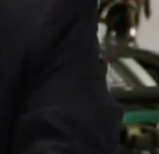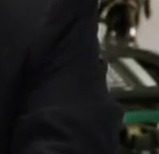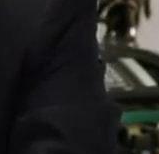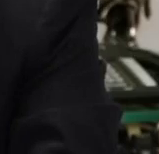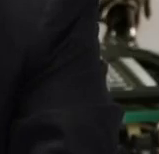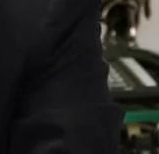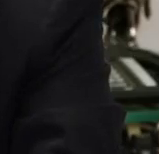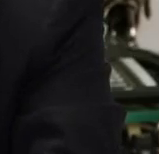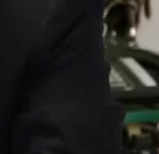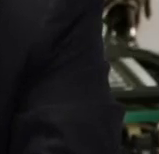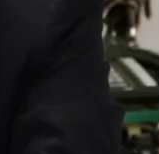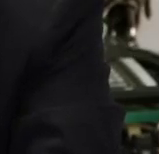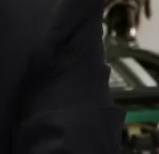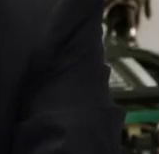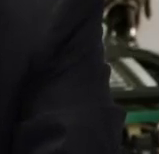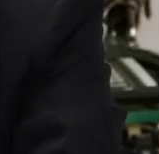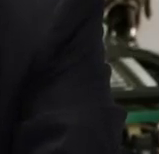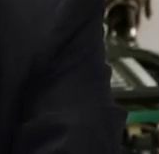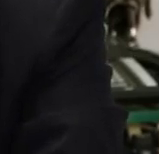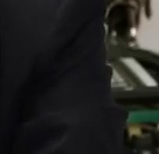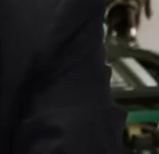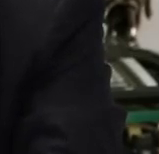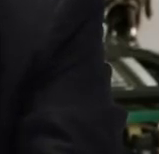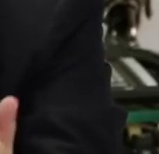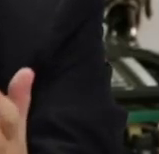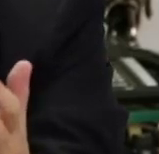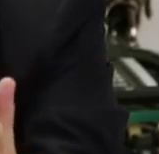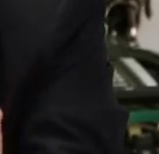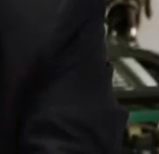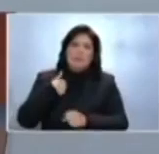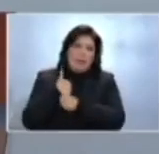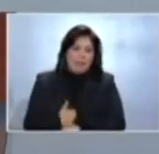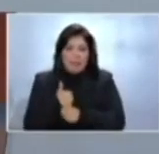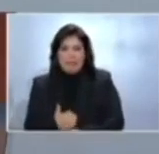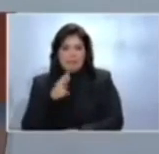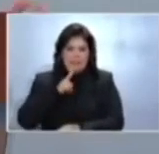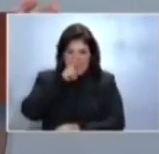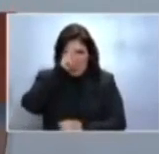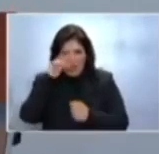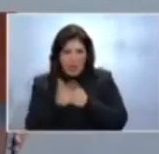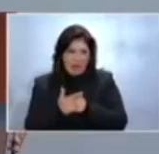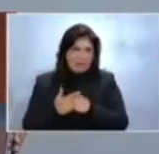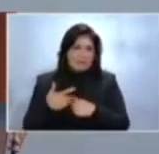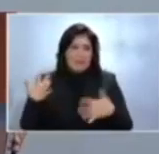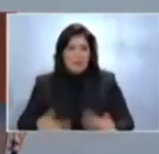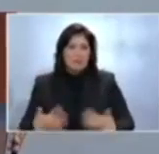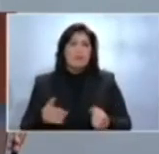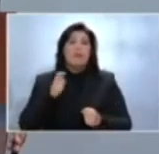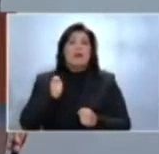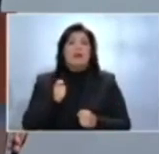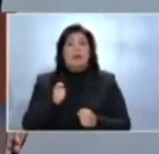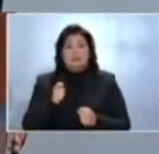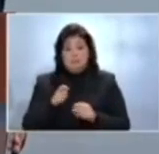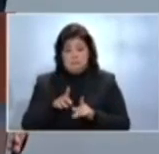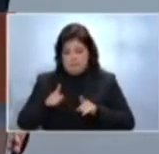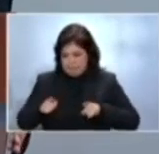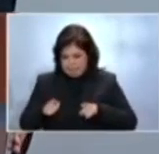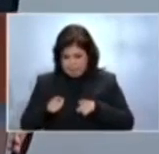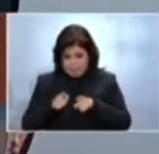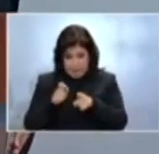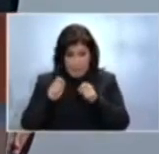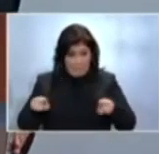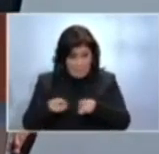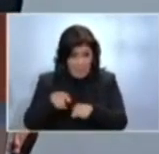admisión de un amparo que interpuso contra la ley en materia de telecomunicaciones respecto al discurso presidencial del 2 de septiembre